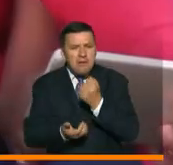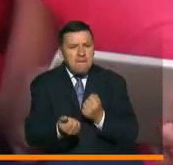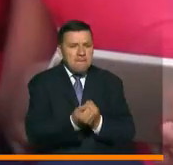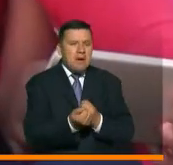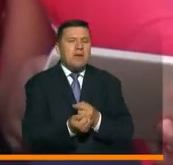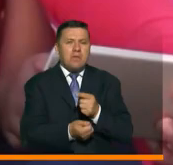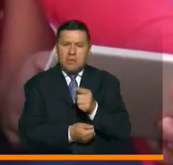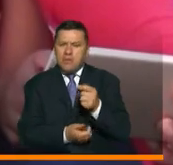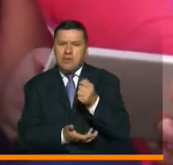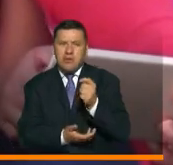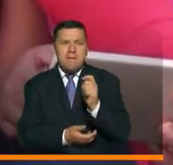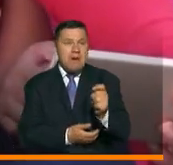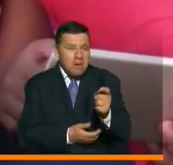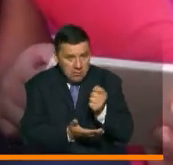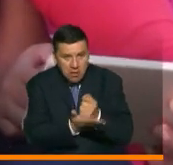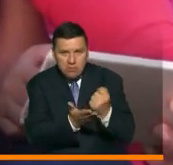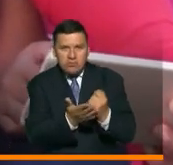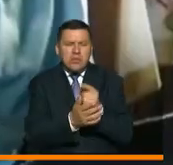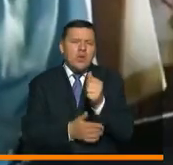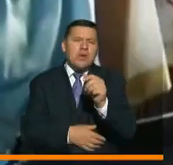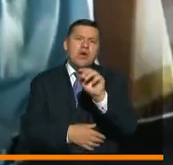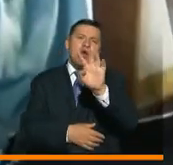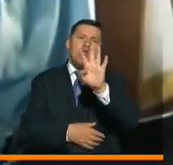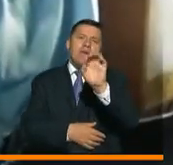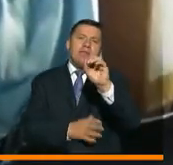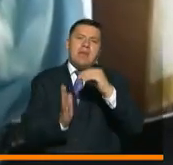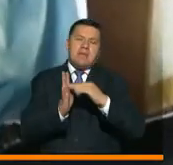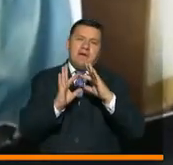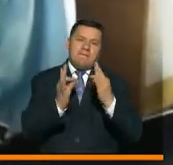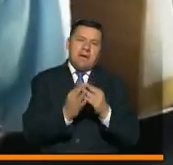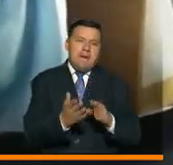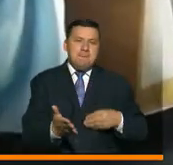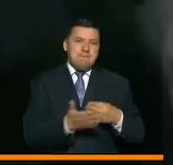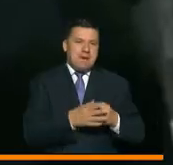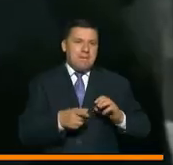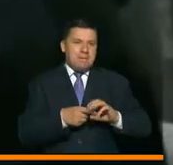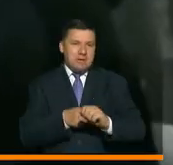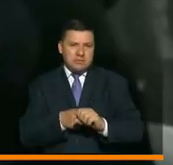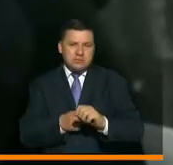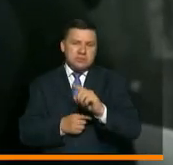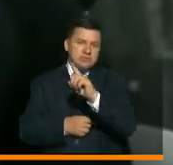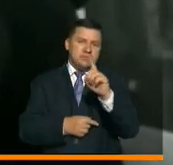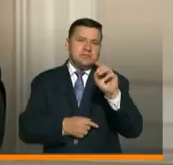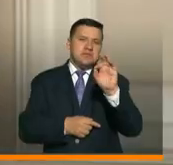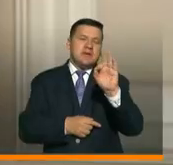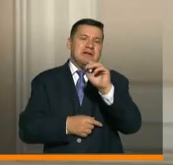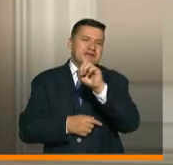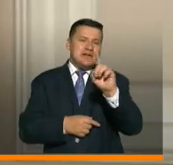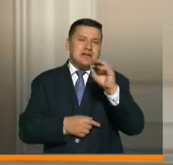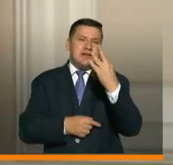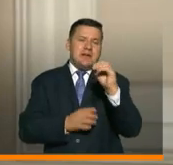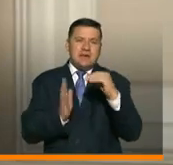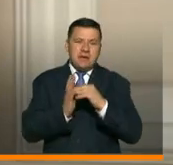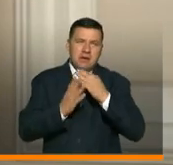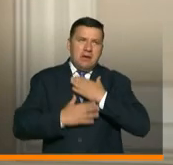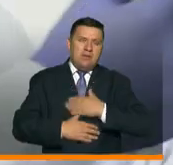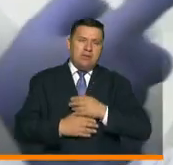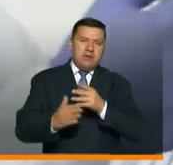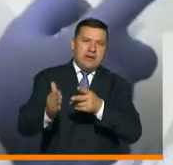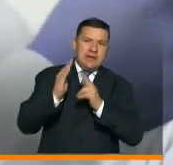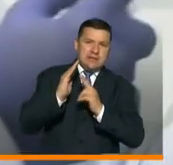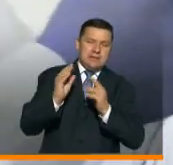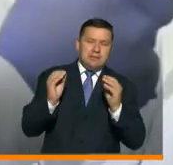de recursos que han permitido beneficiar a cerca de 90.000 familias para el pago de matrículas, 130.000 jóvenes con el plan de alivios del ICETEX